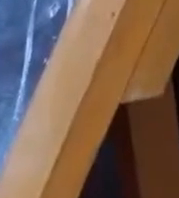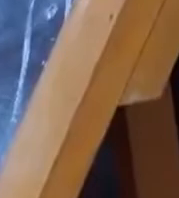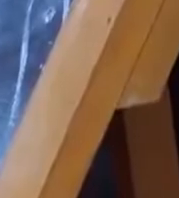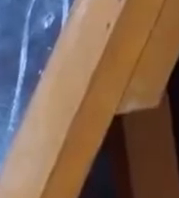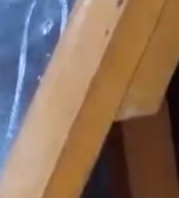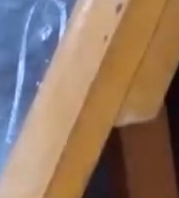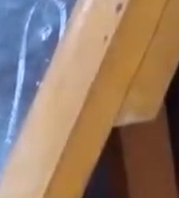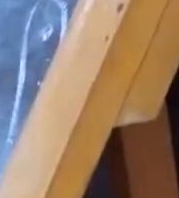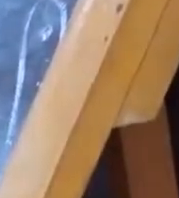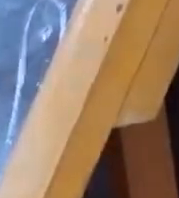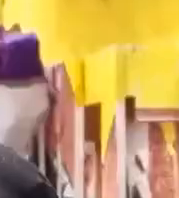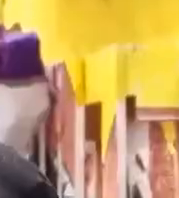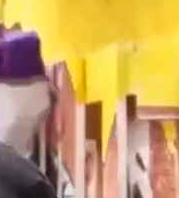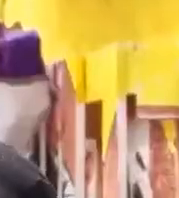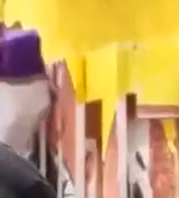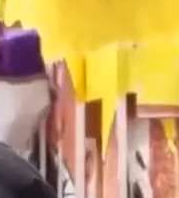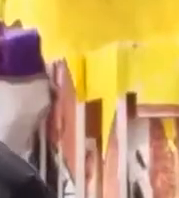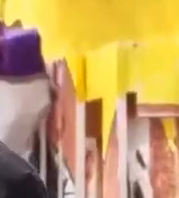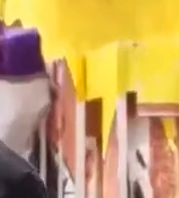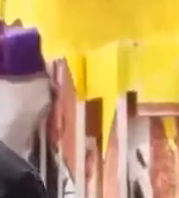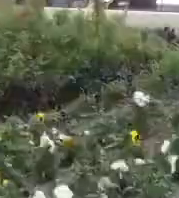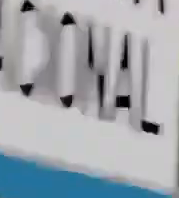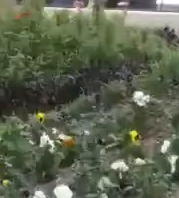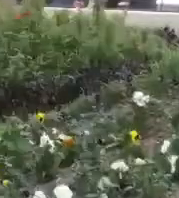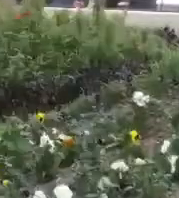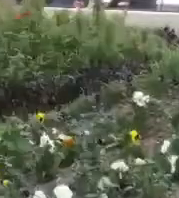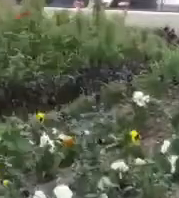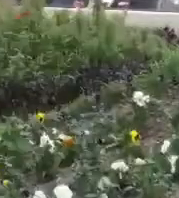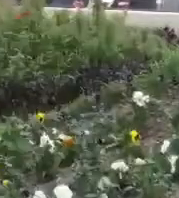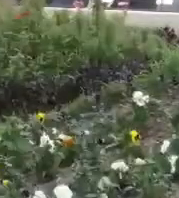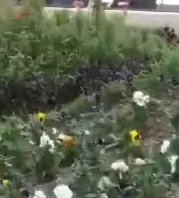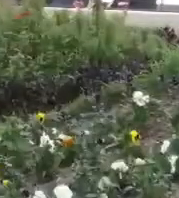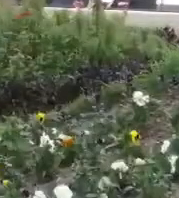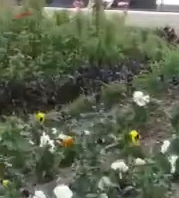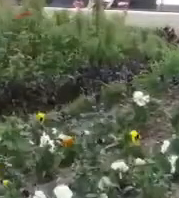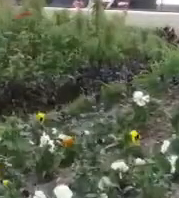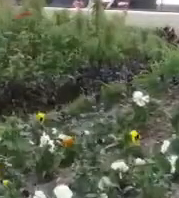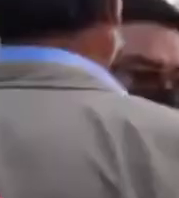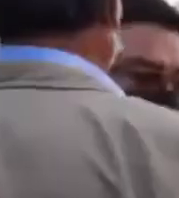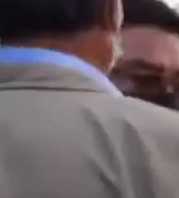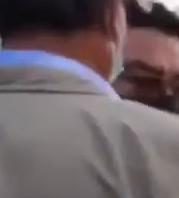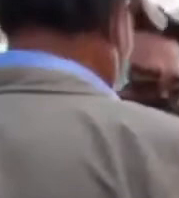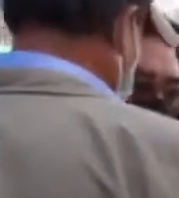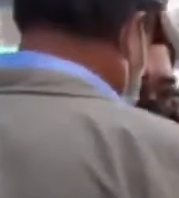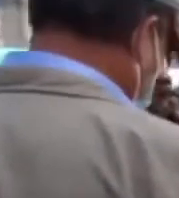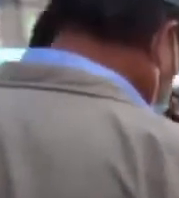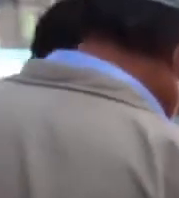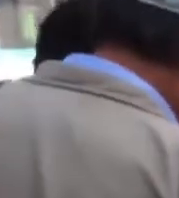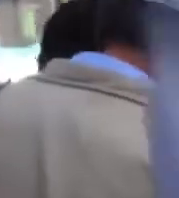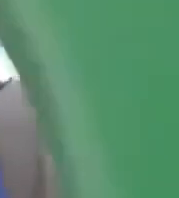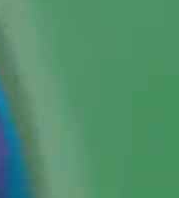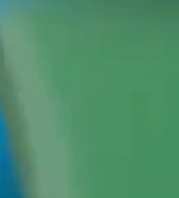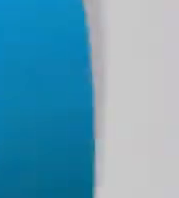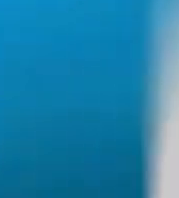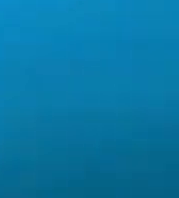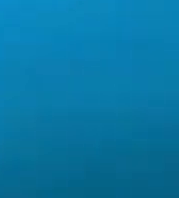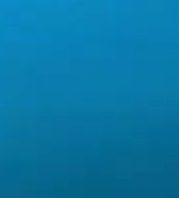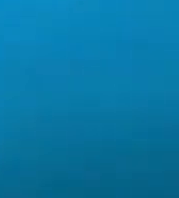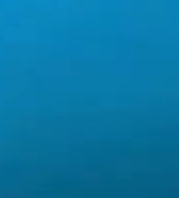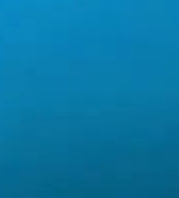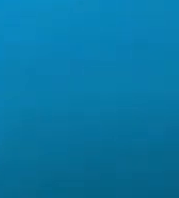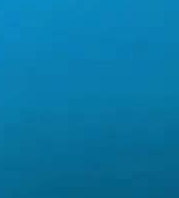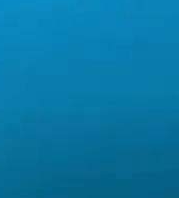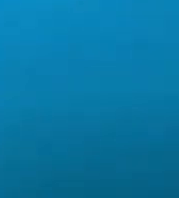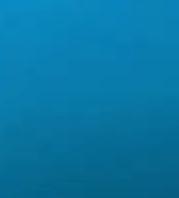de cuarentena, en tiempos de pandemia. Ya lo saben, los espero en Marca Nacional, hoy 8:30 p.m.